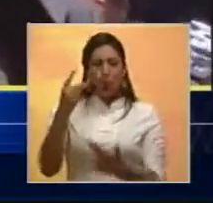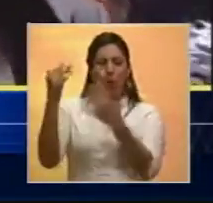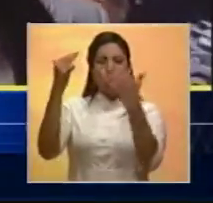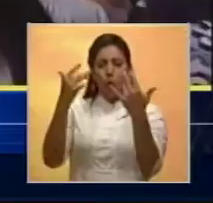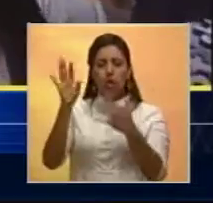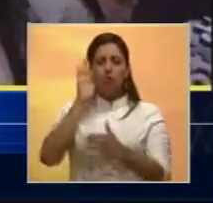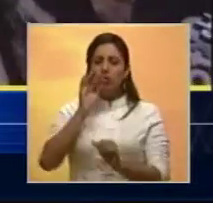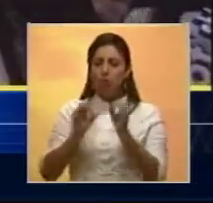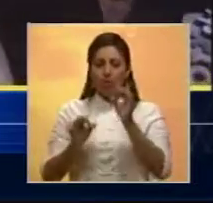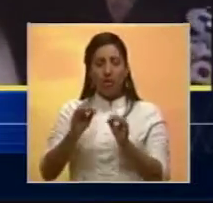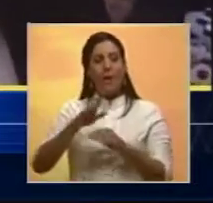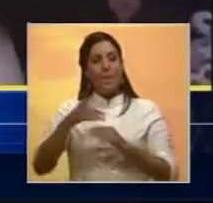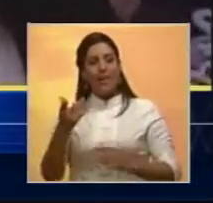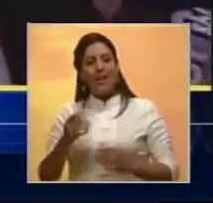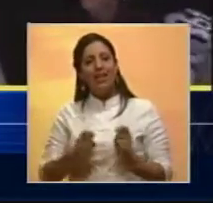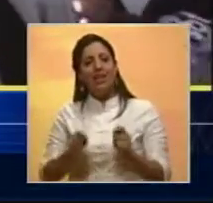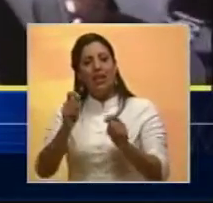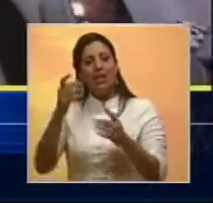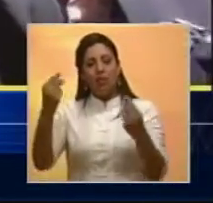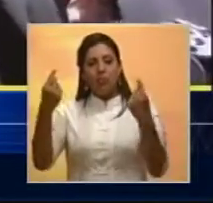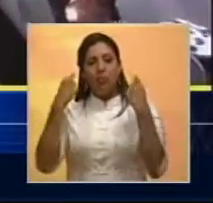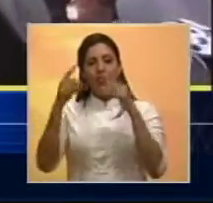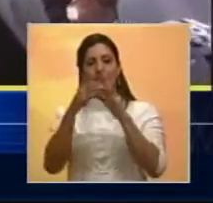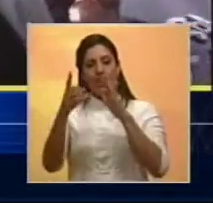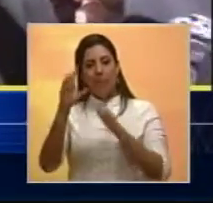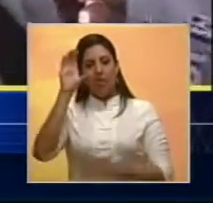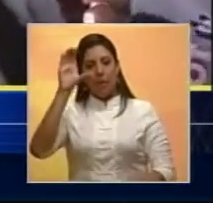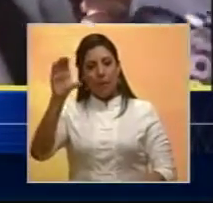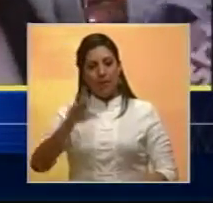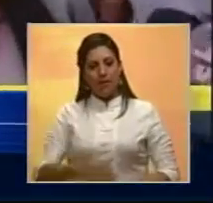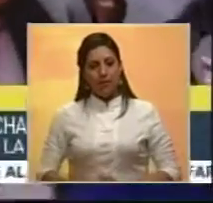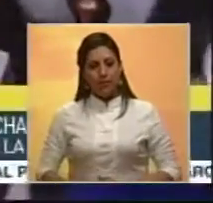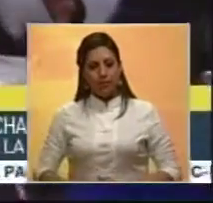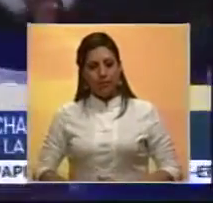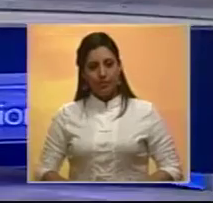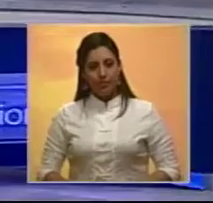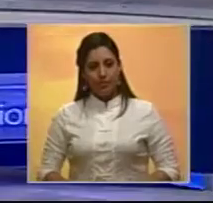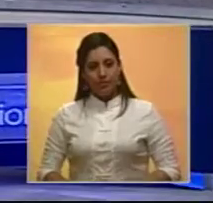artimañas antijurídicas para pretender desconocer los derechos de una nación soberana.